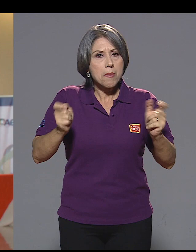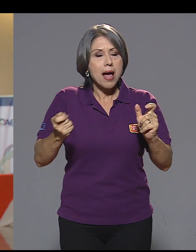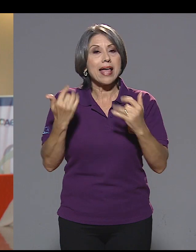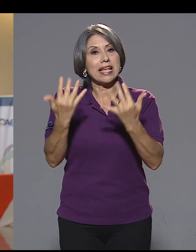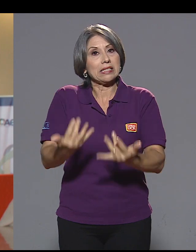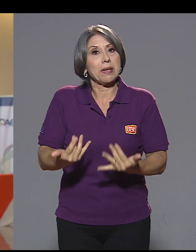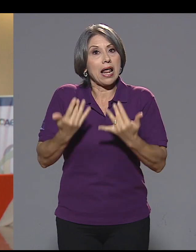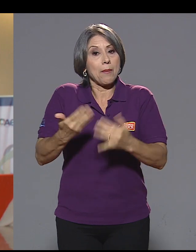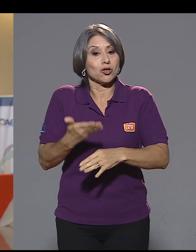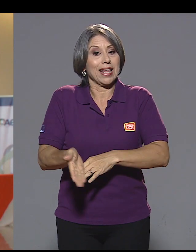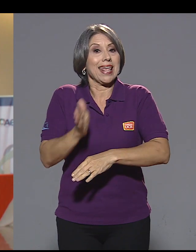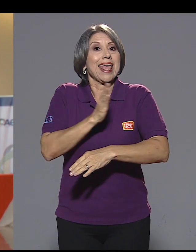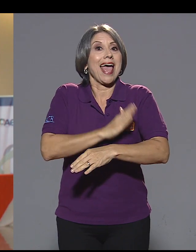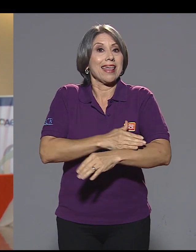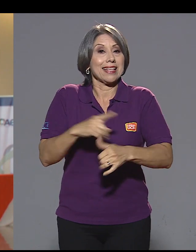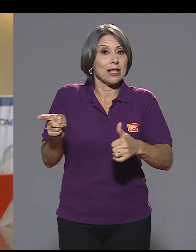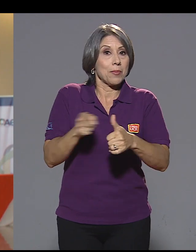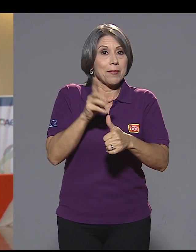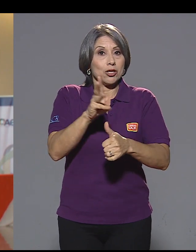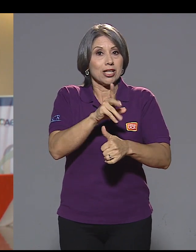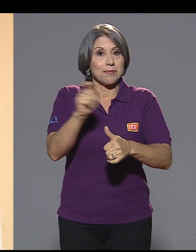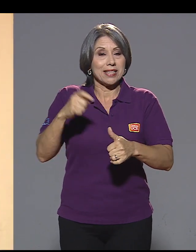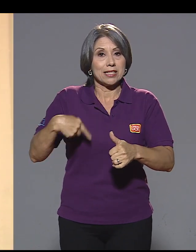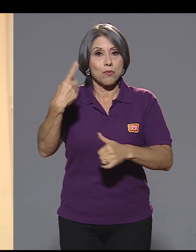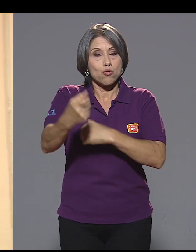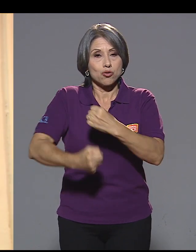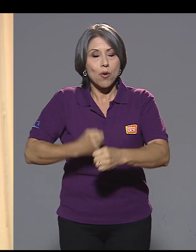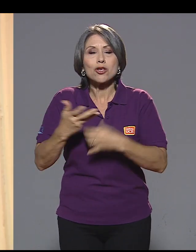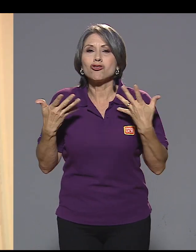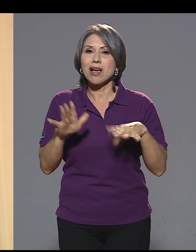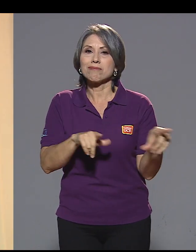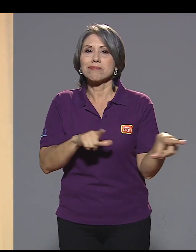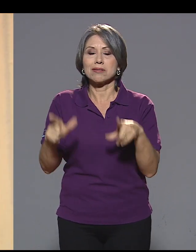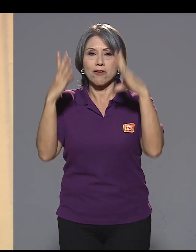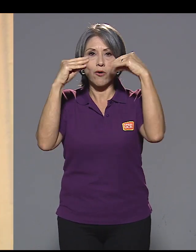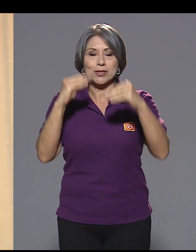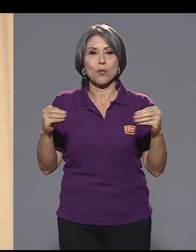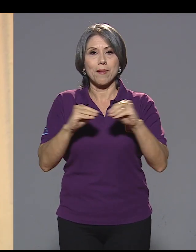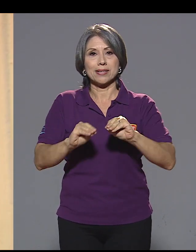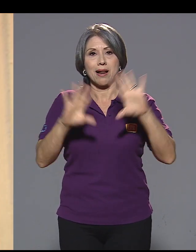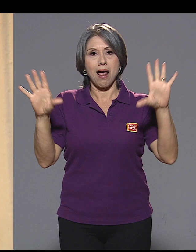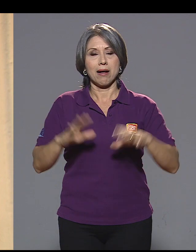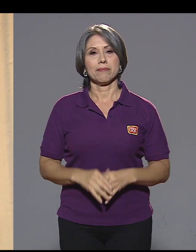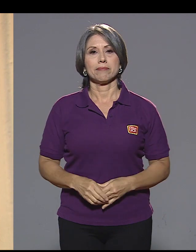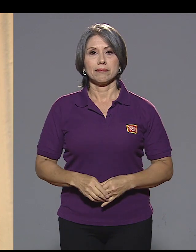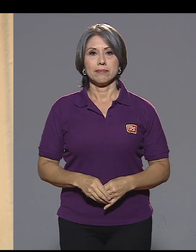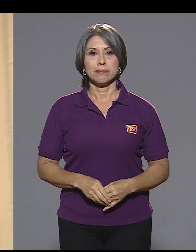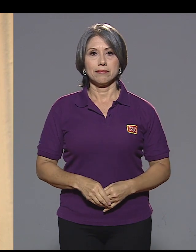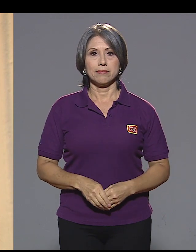que antes de que lleguemos al primer semestre del otro año ya tengamos esa información más clara.